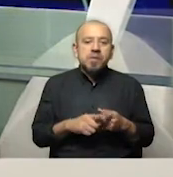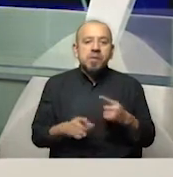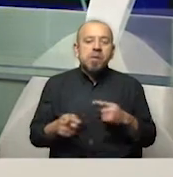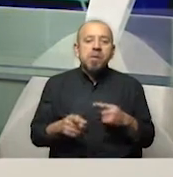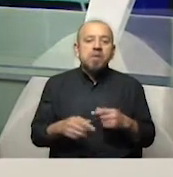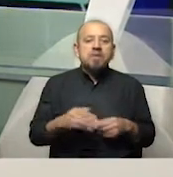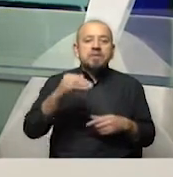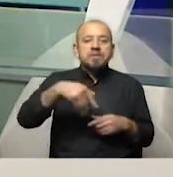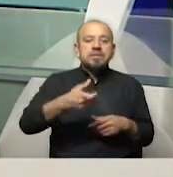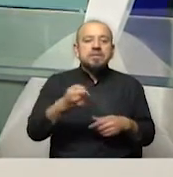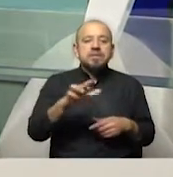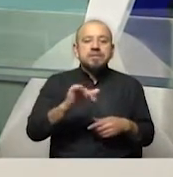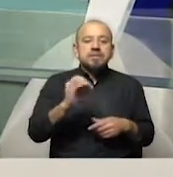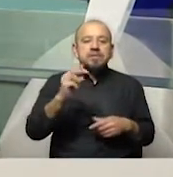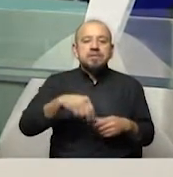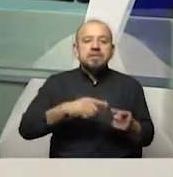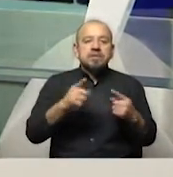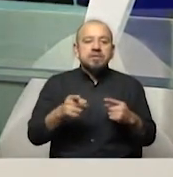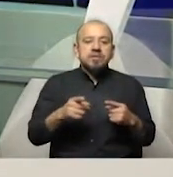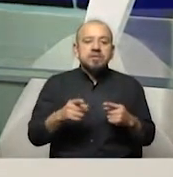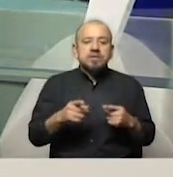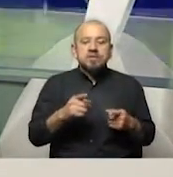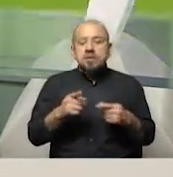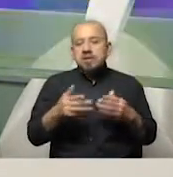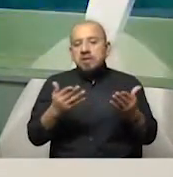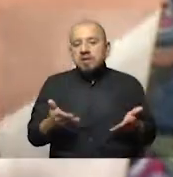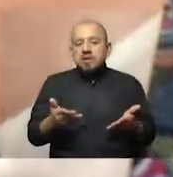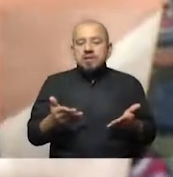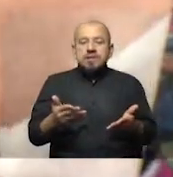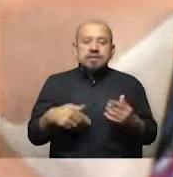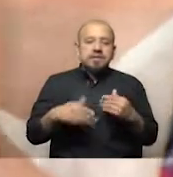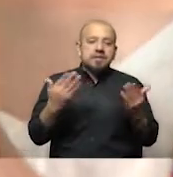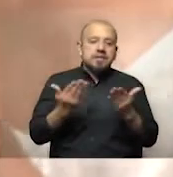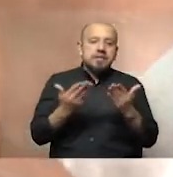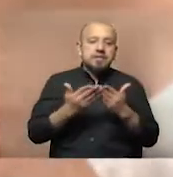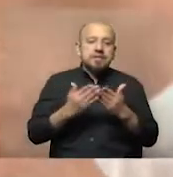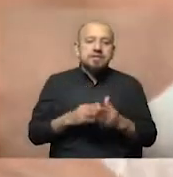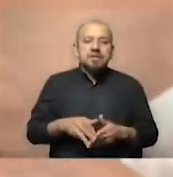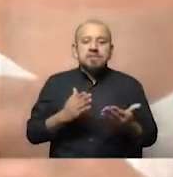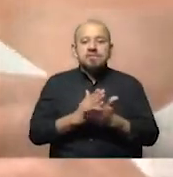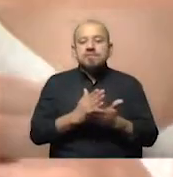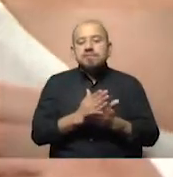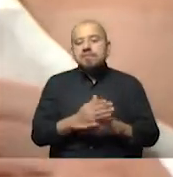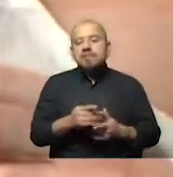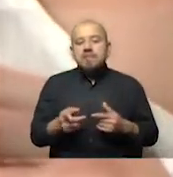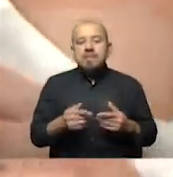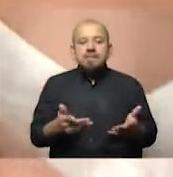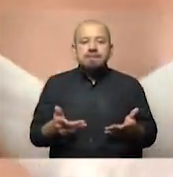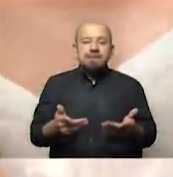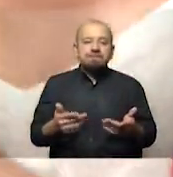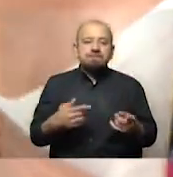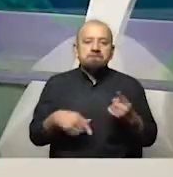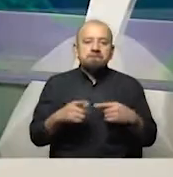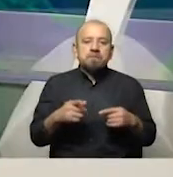este libro de marion de nuestra querida marion Aguilera Bueno una estudiosa de toda la vida de las plantas y sus virtudes